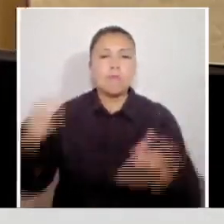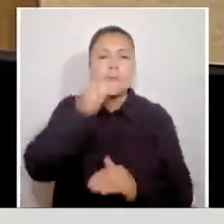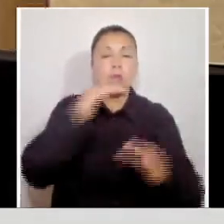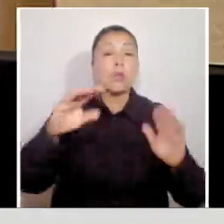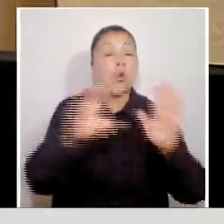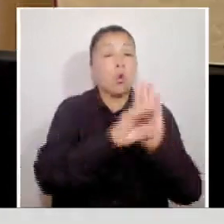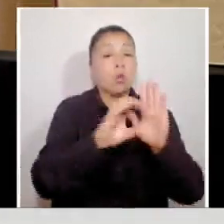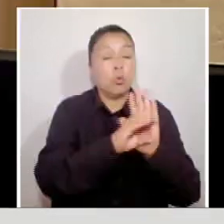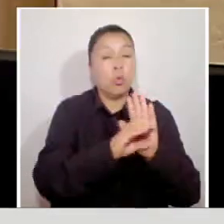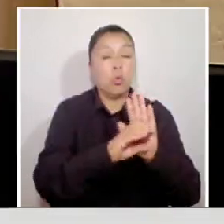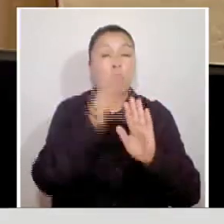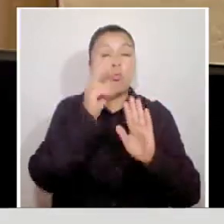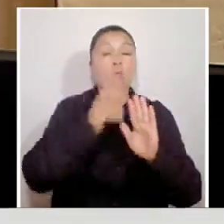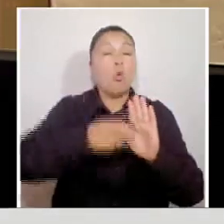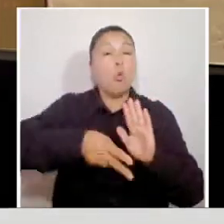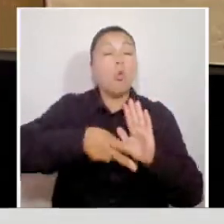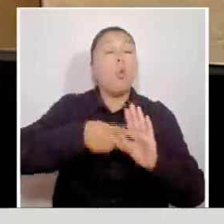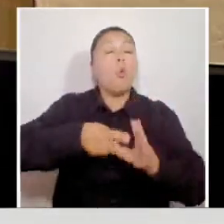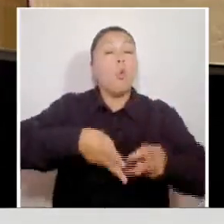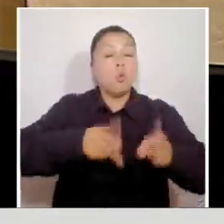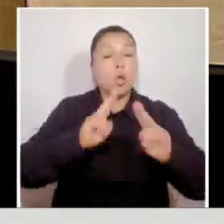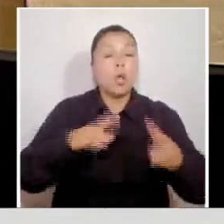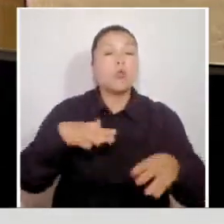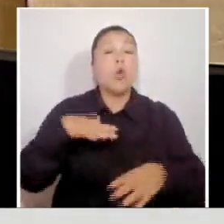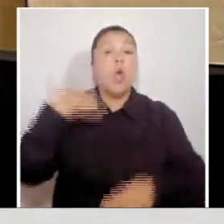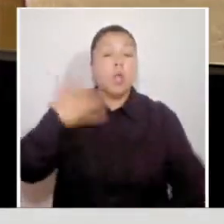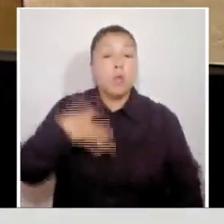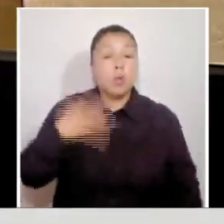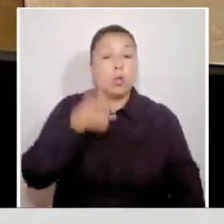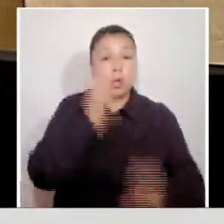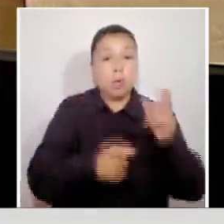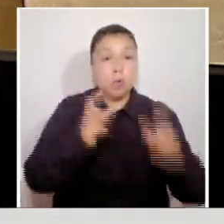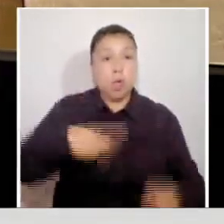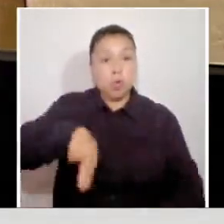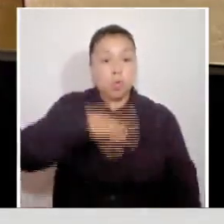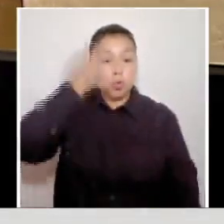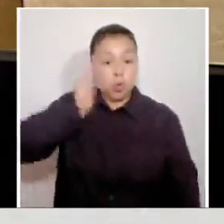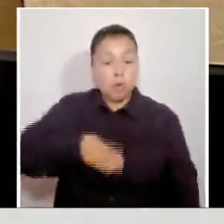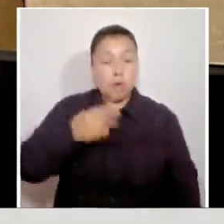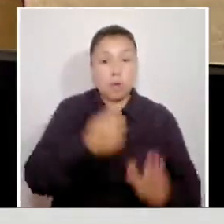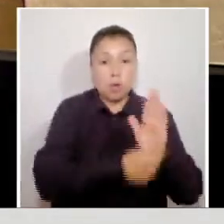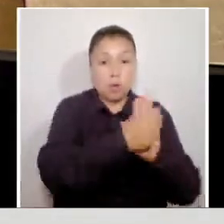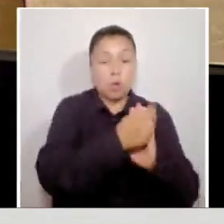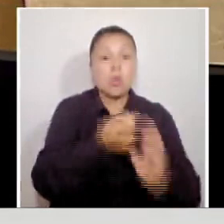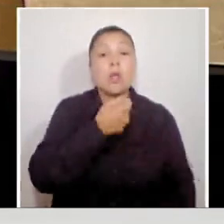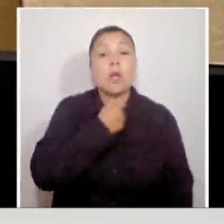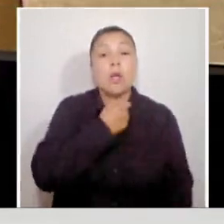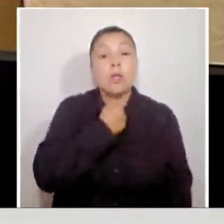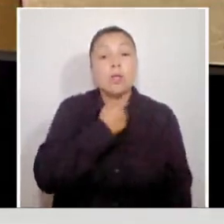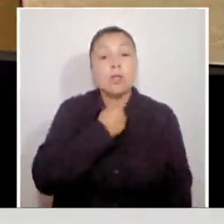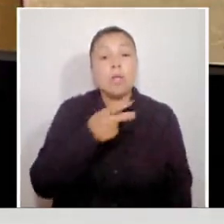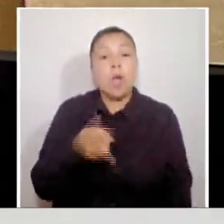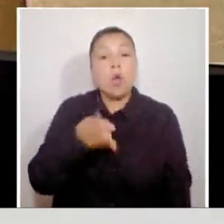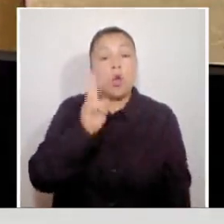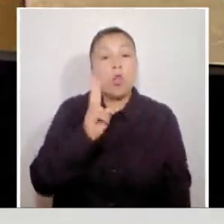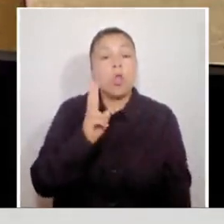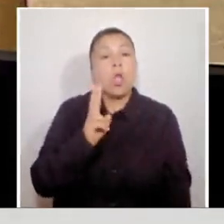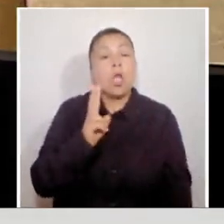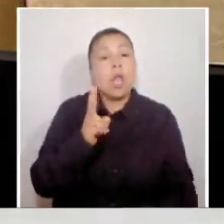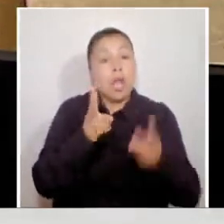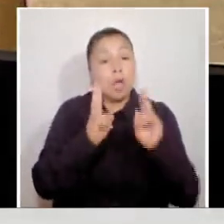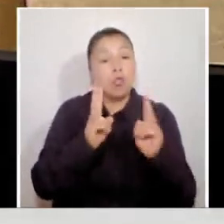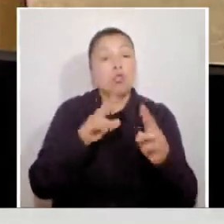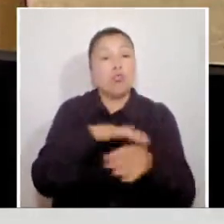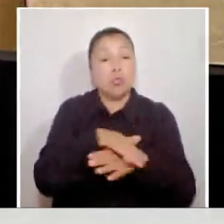como un derecho fundamental de las personas es nuestro deber reconocer y garantizar los derechos y libertades fundamentales de las